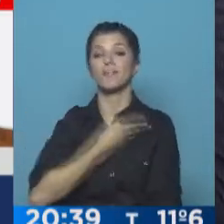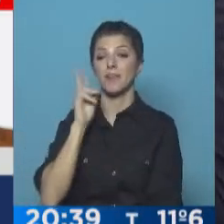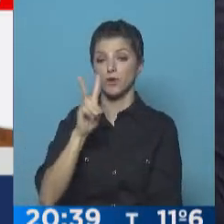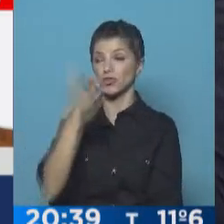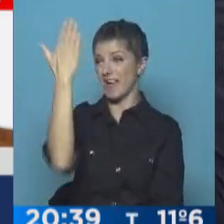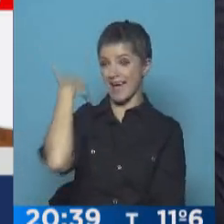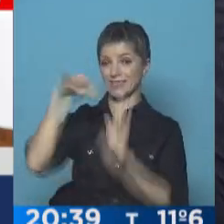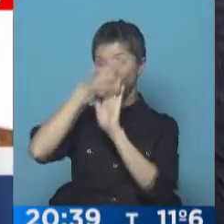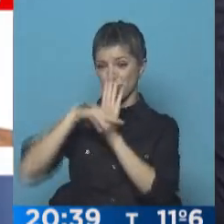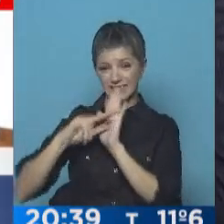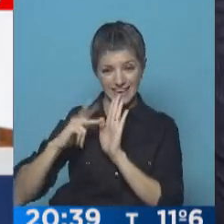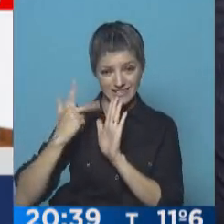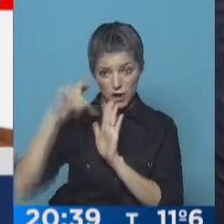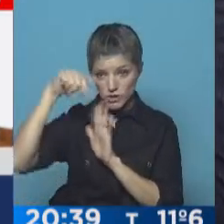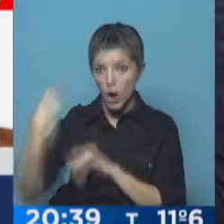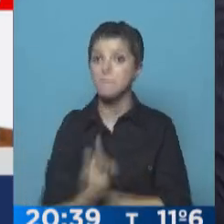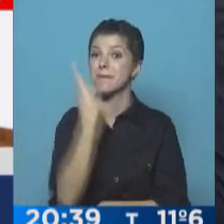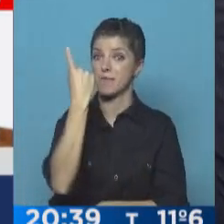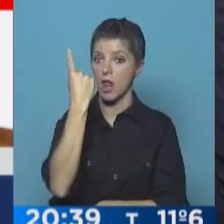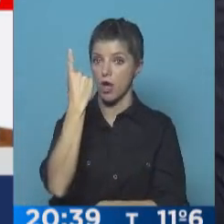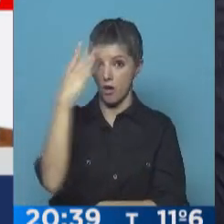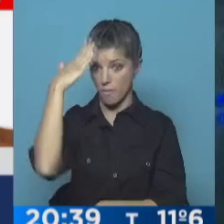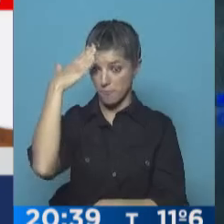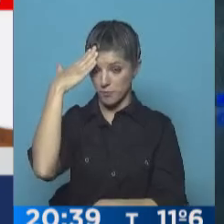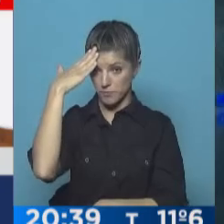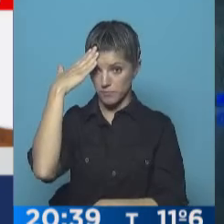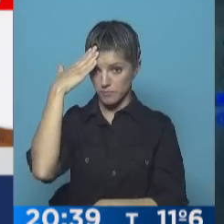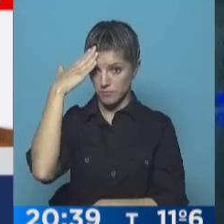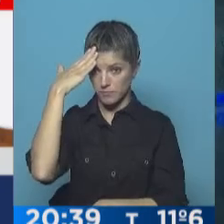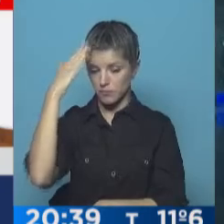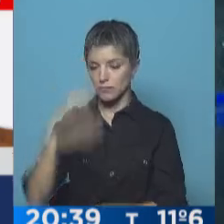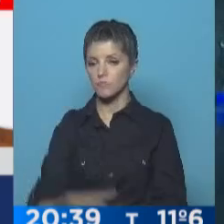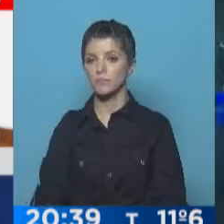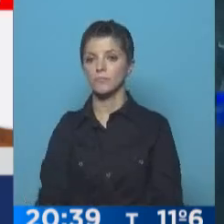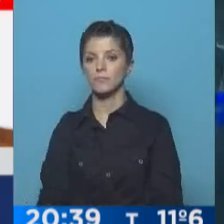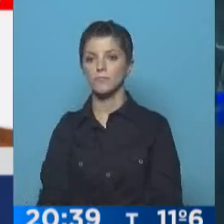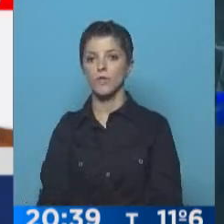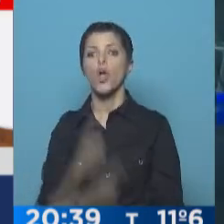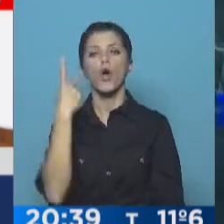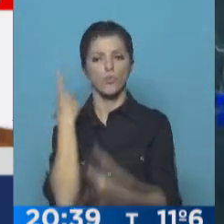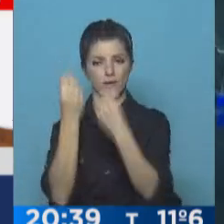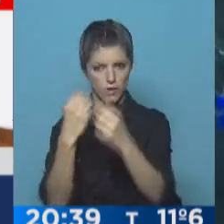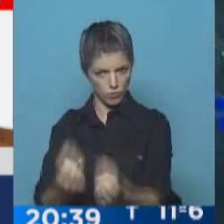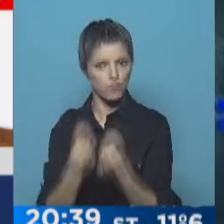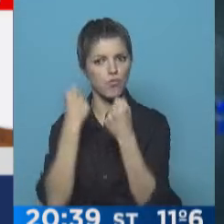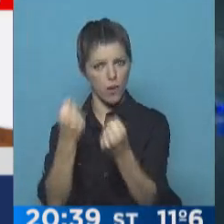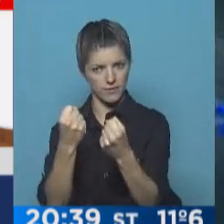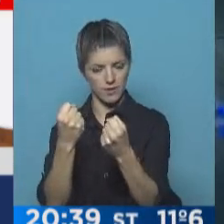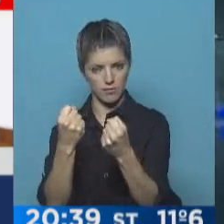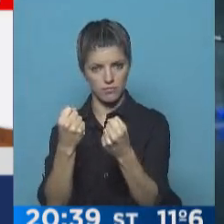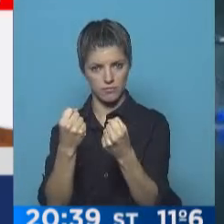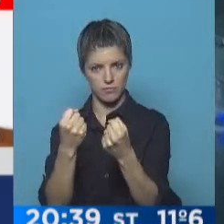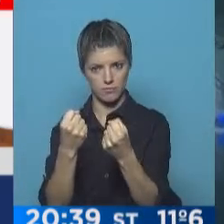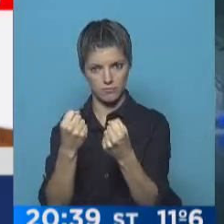tercero. En este caso salió primero y con un candidato muy fuerte, compitiendo con un candidato muy